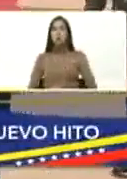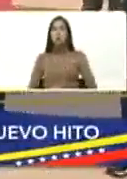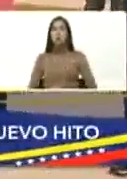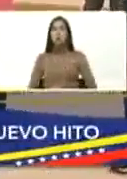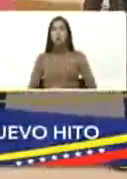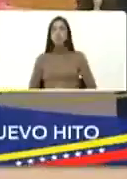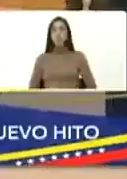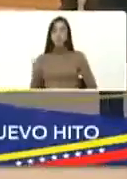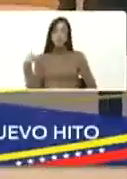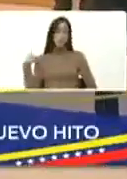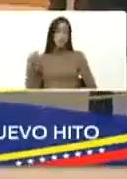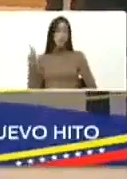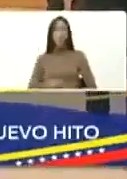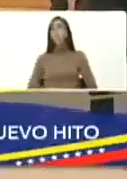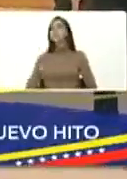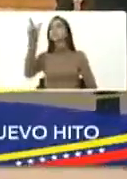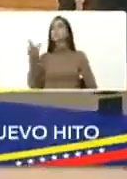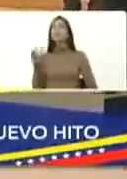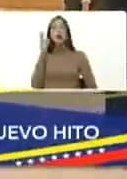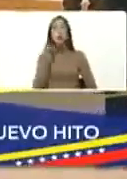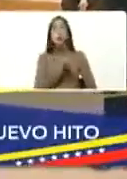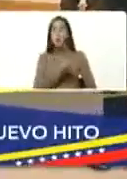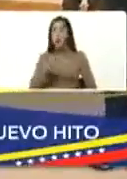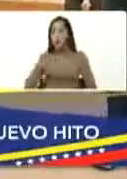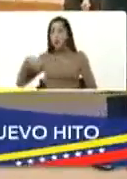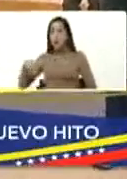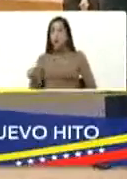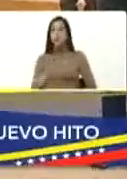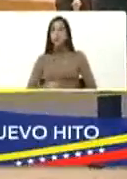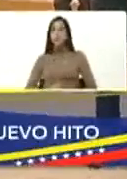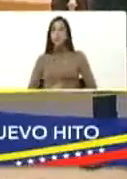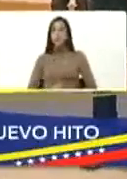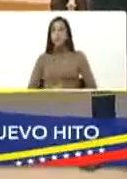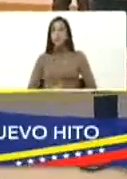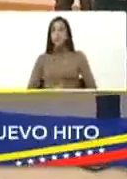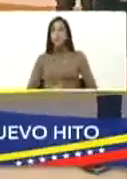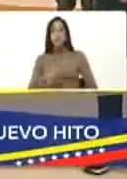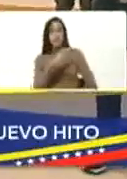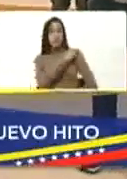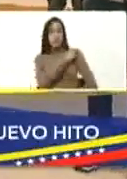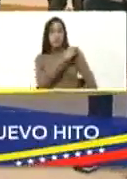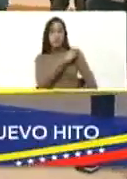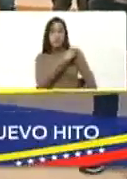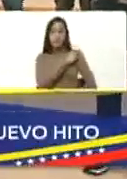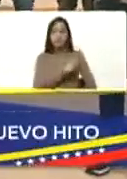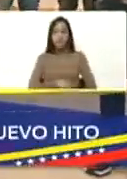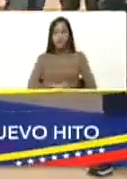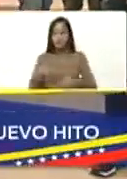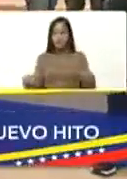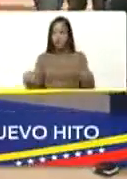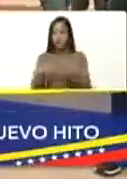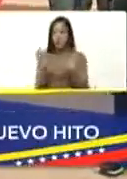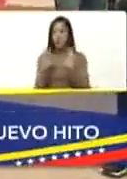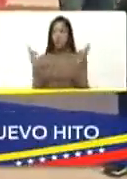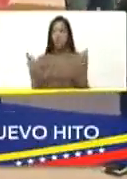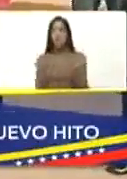Aquí tenemos a Joana Requena, jefa del grupo